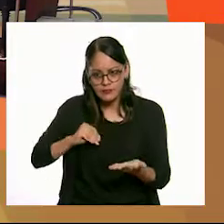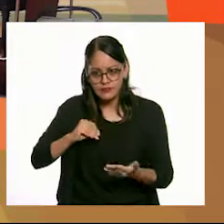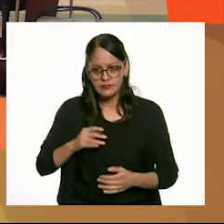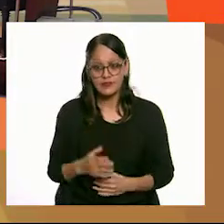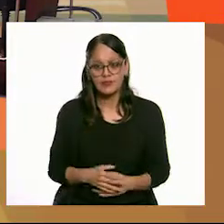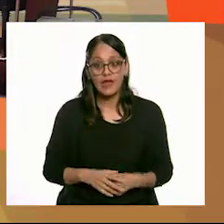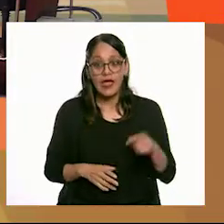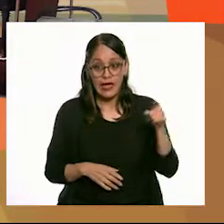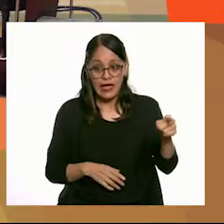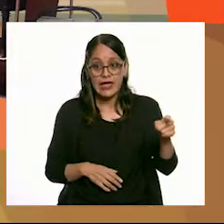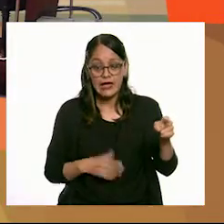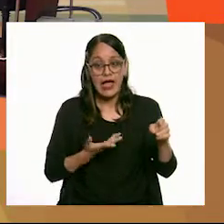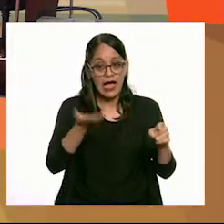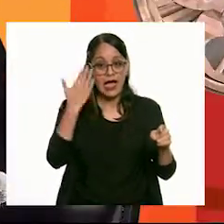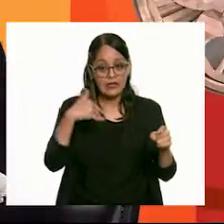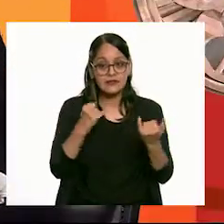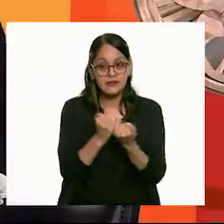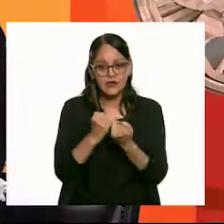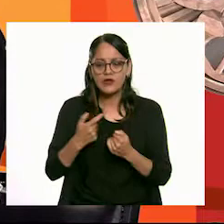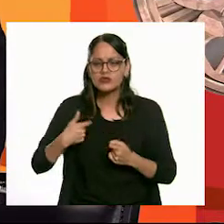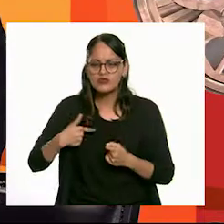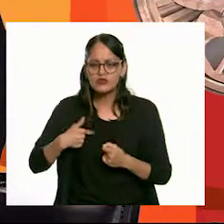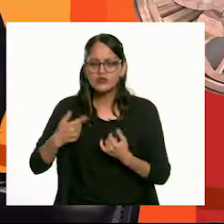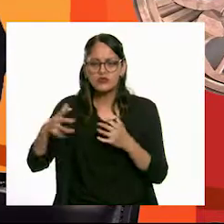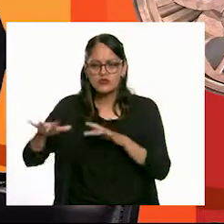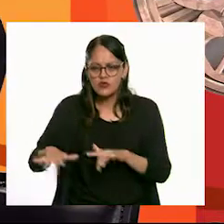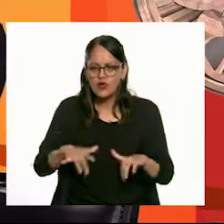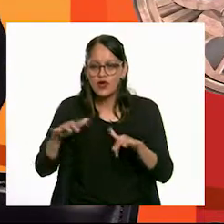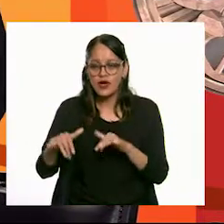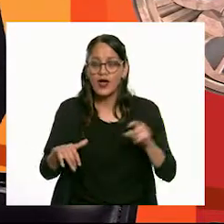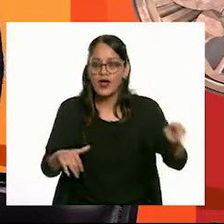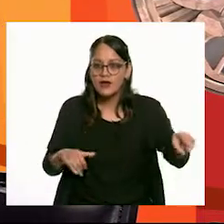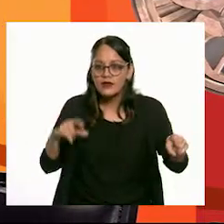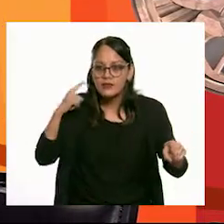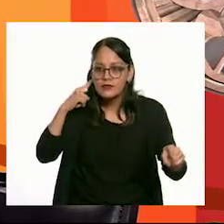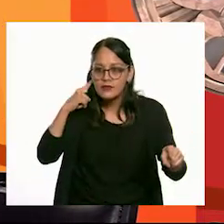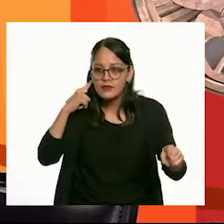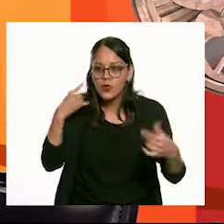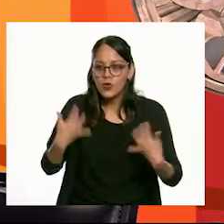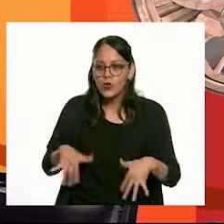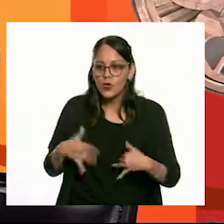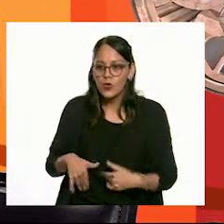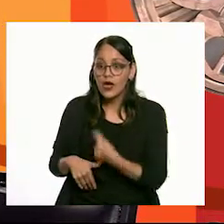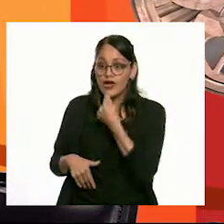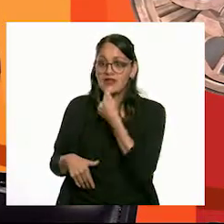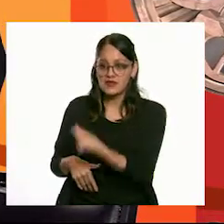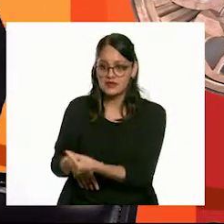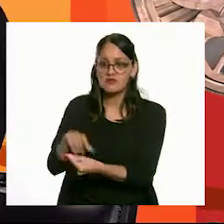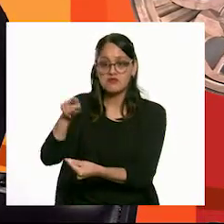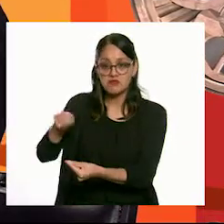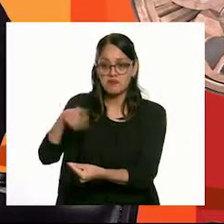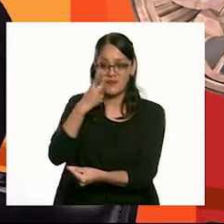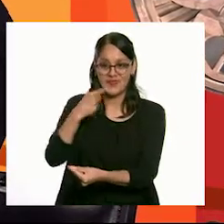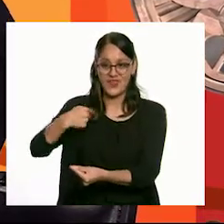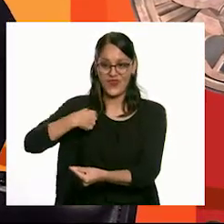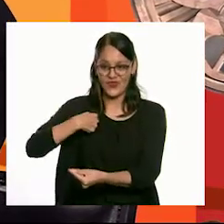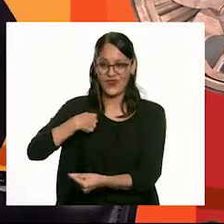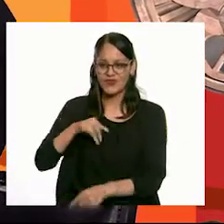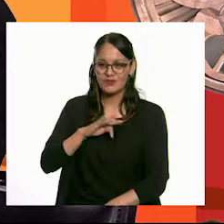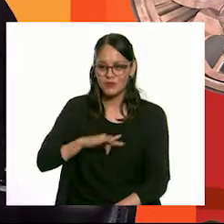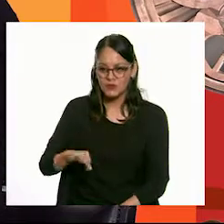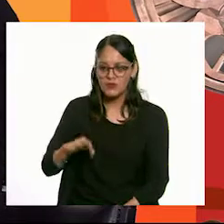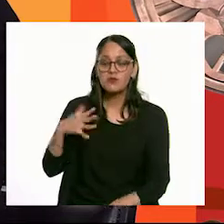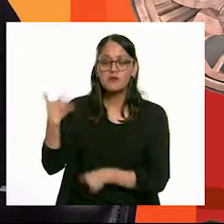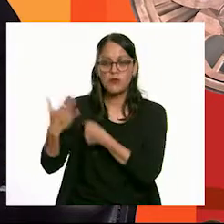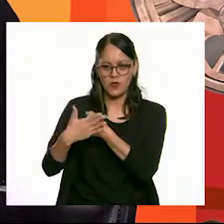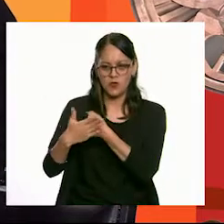algún momento, me pudo escuchar. Y tanto le gustó que dijo, escuchad bien al niño, que pronto será